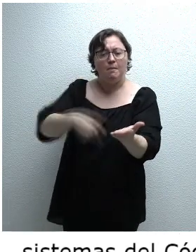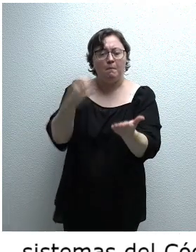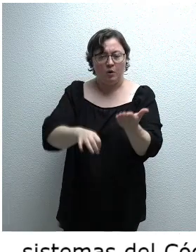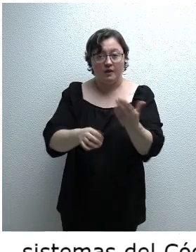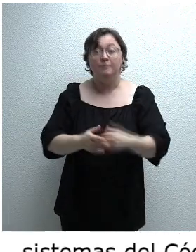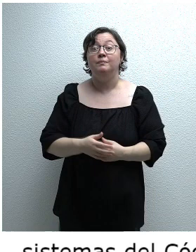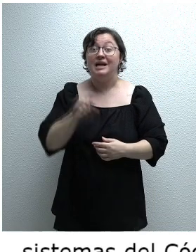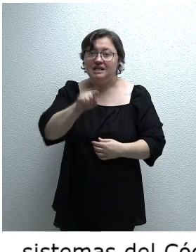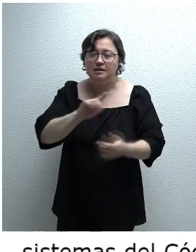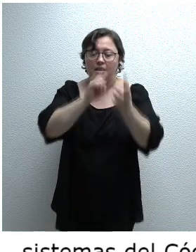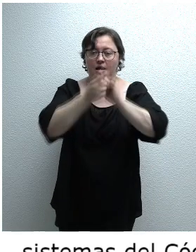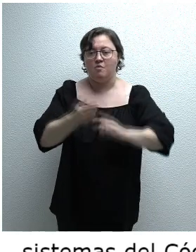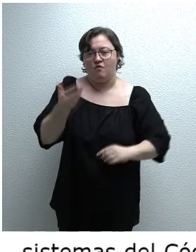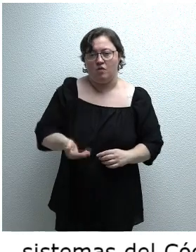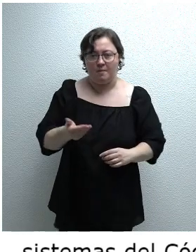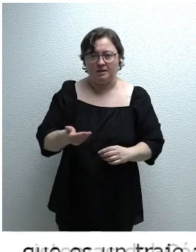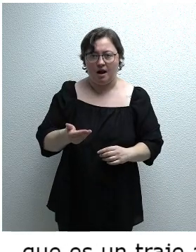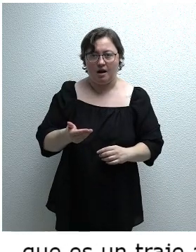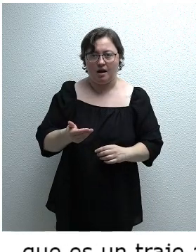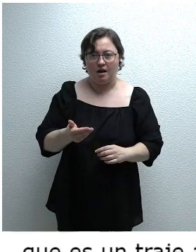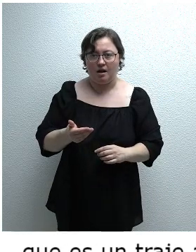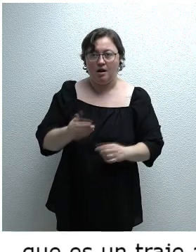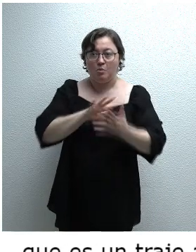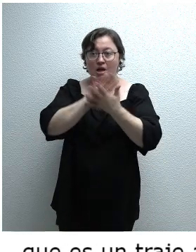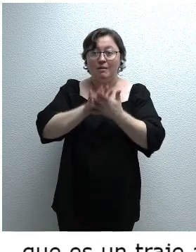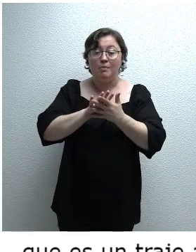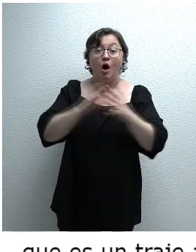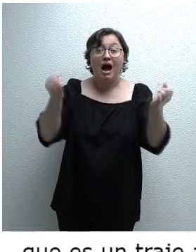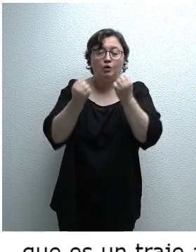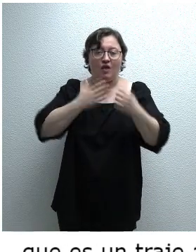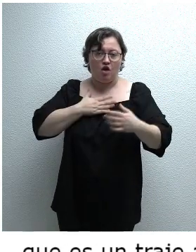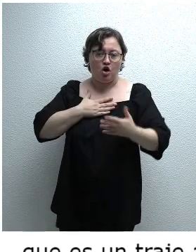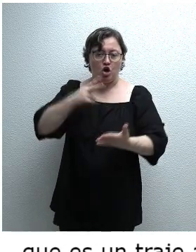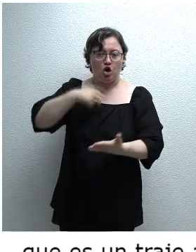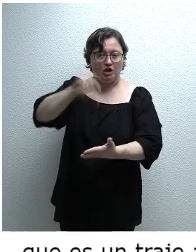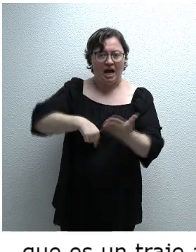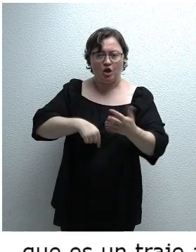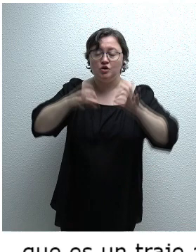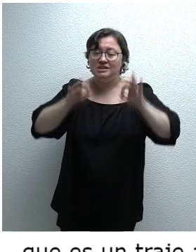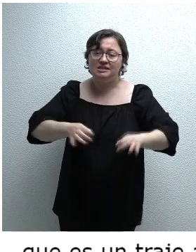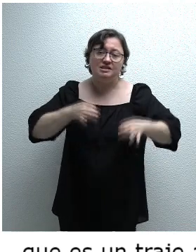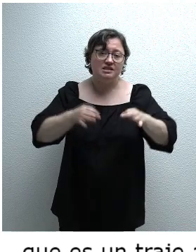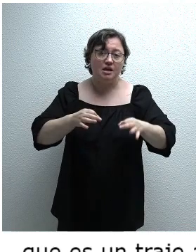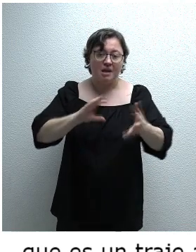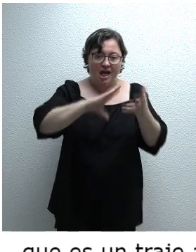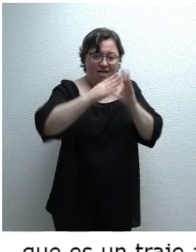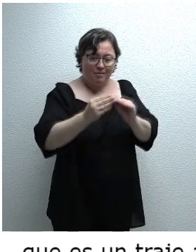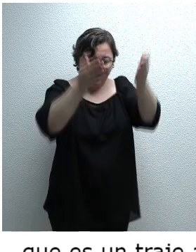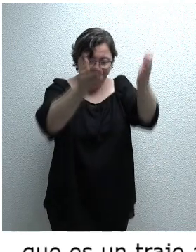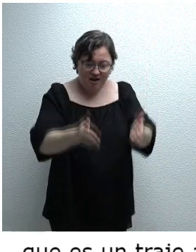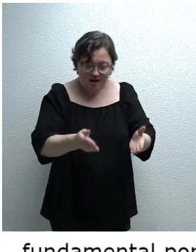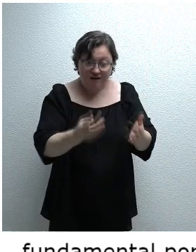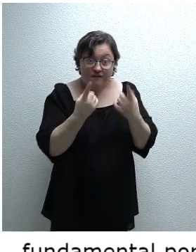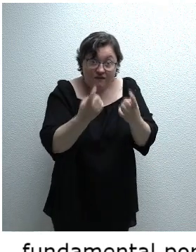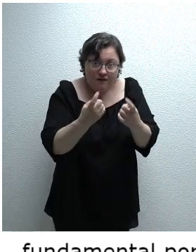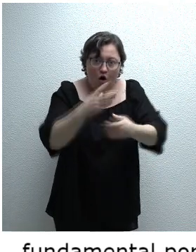el cambio fundamental por lo que se refiere a una actuación que por nuestra parte siempre ha sido adecuar